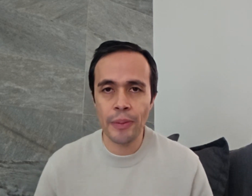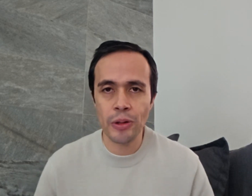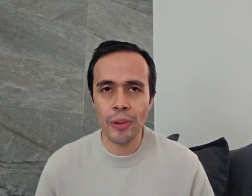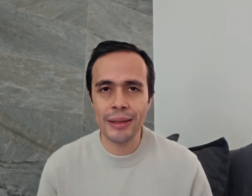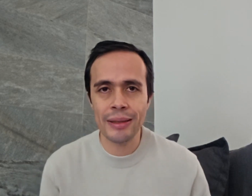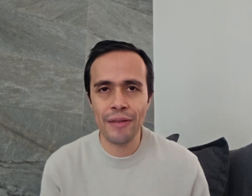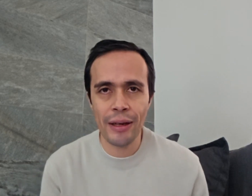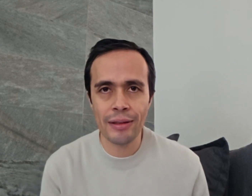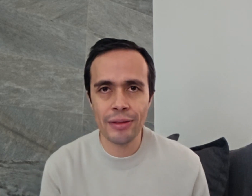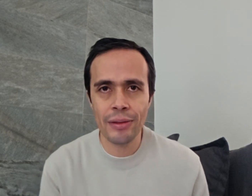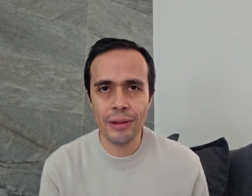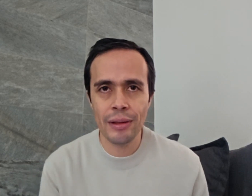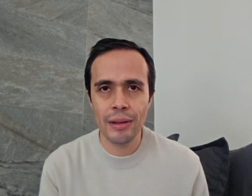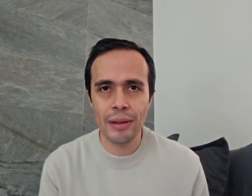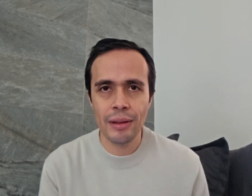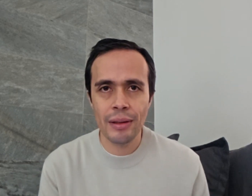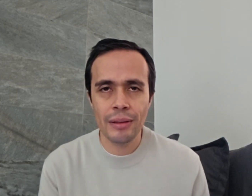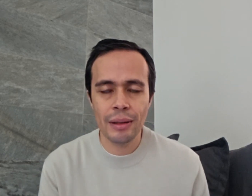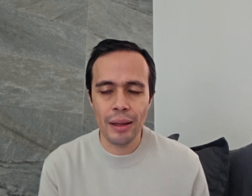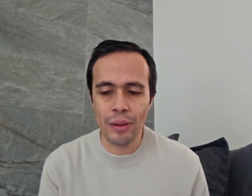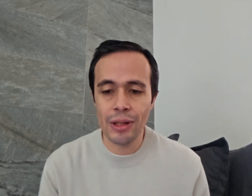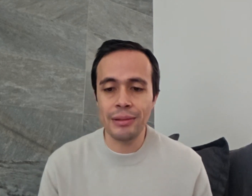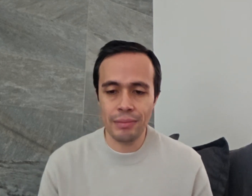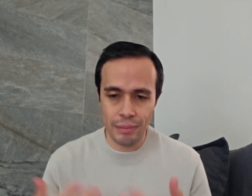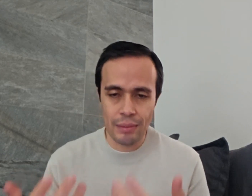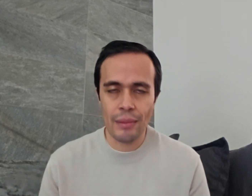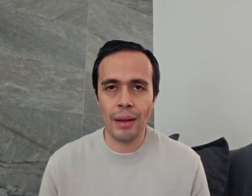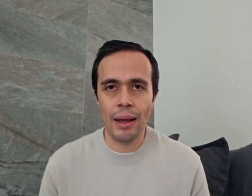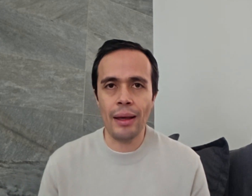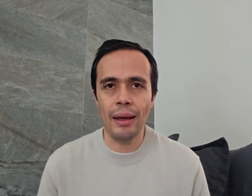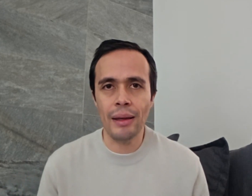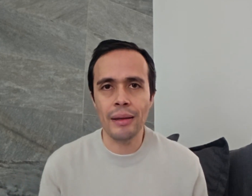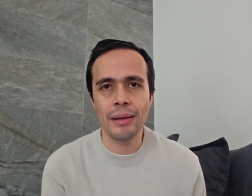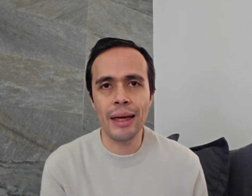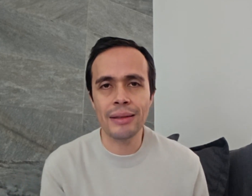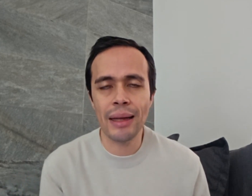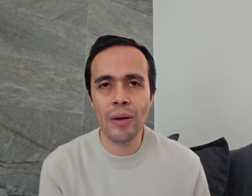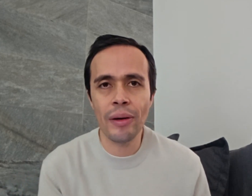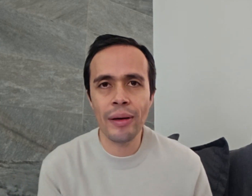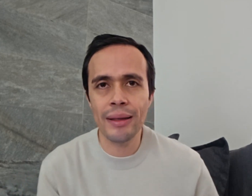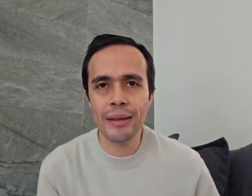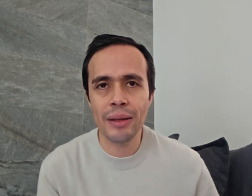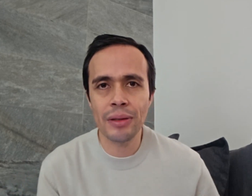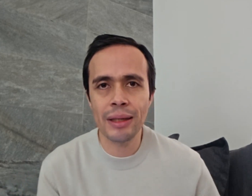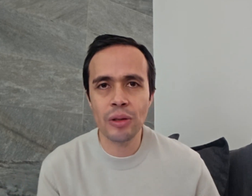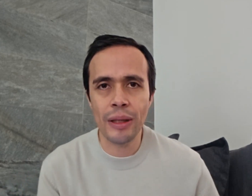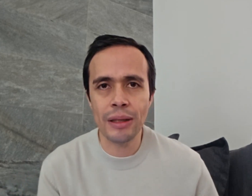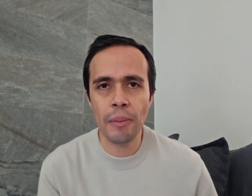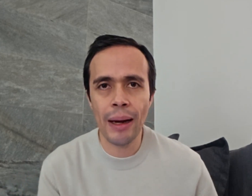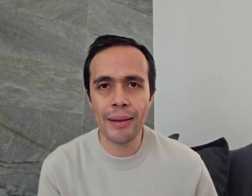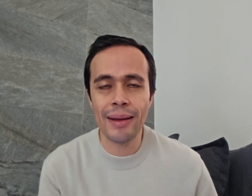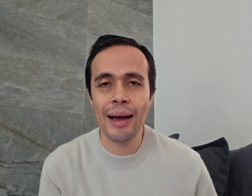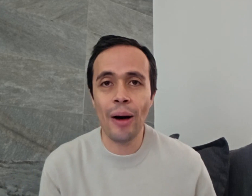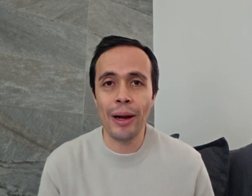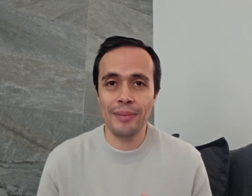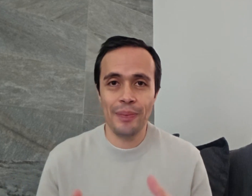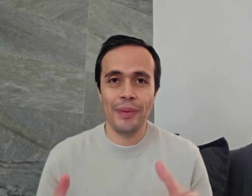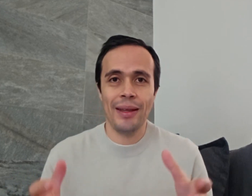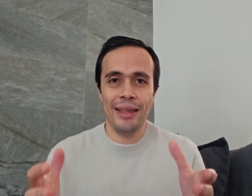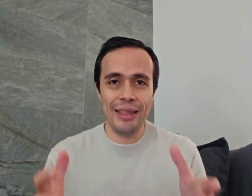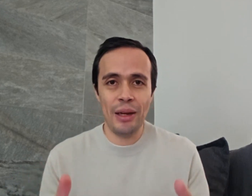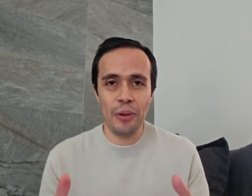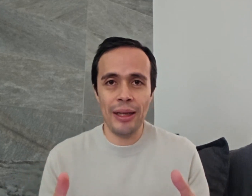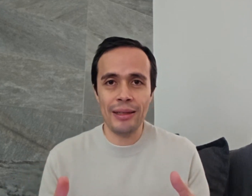a sus propios jueces afines, no? Entonces, hasta hoy el diseño es que es juez y parte.